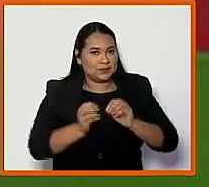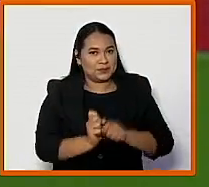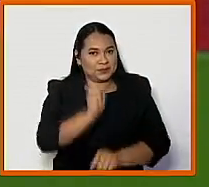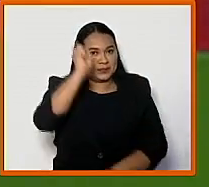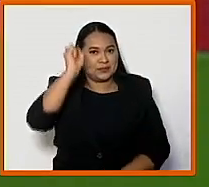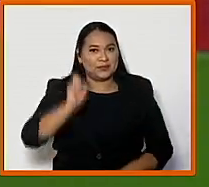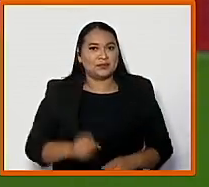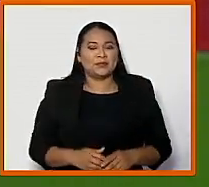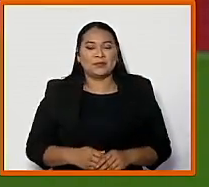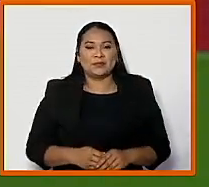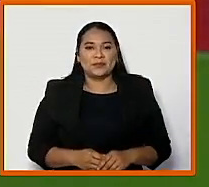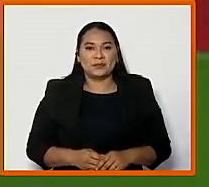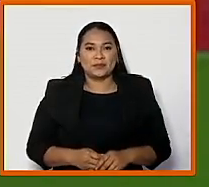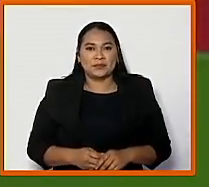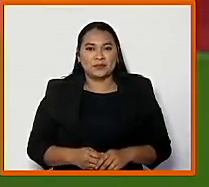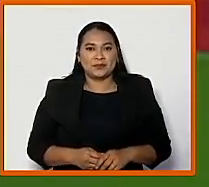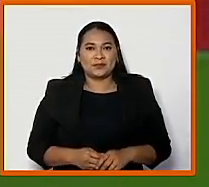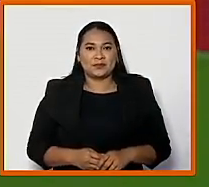este es...